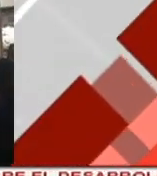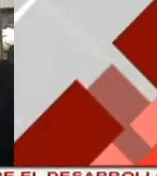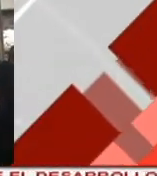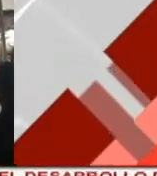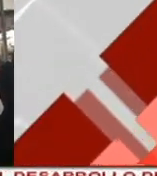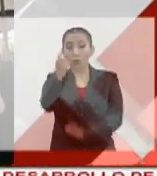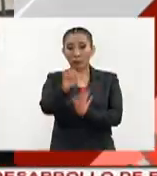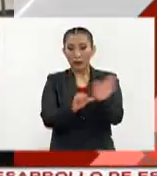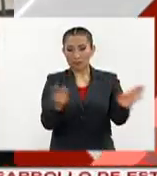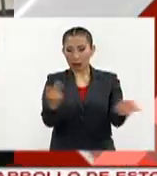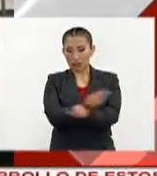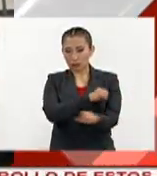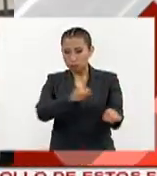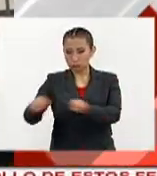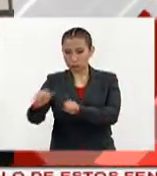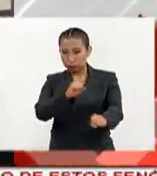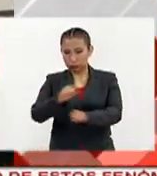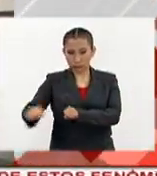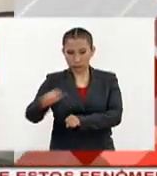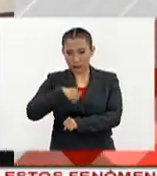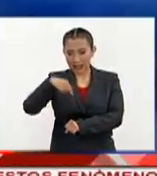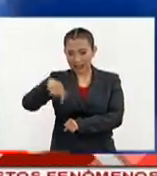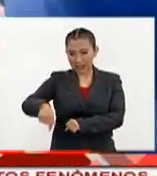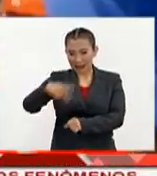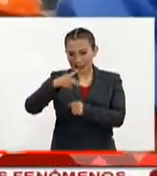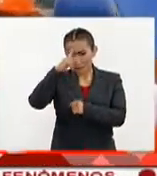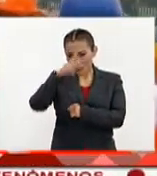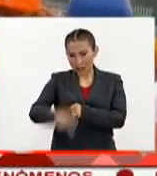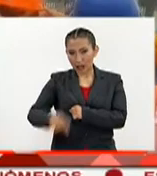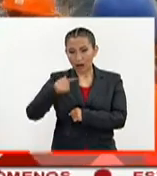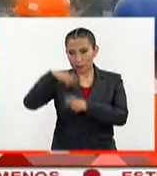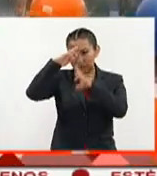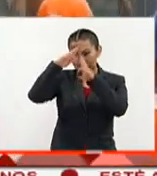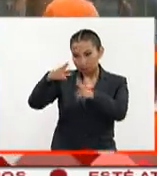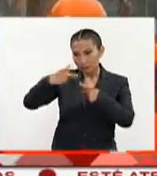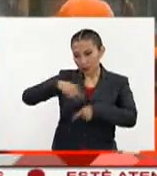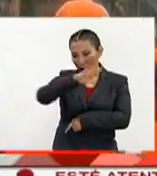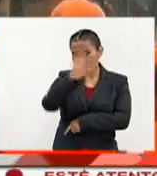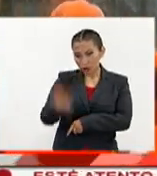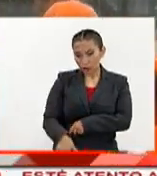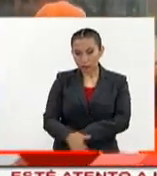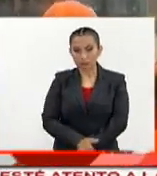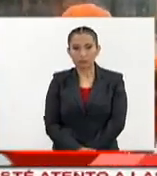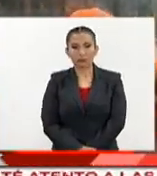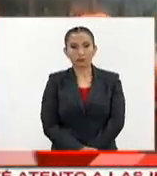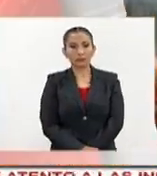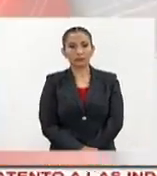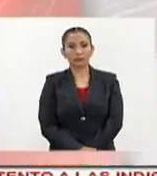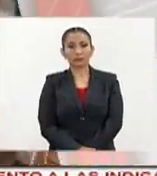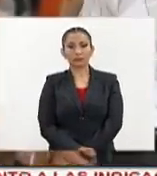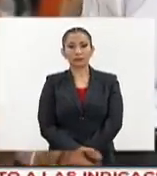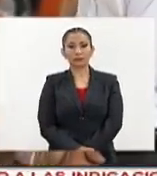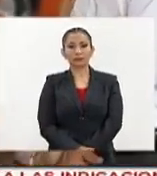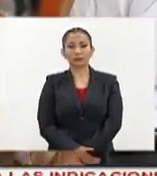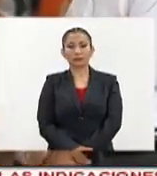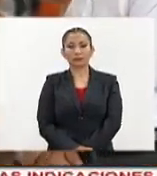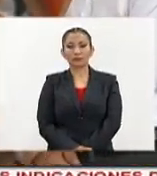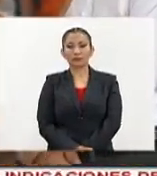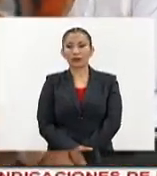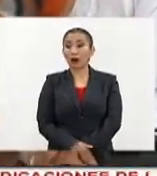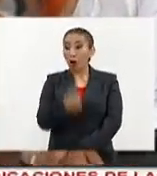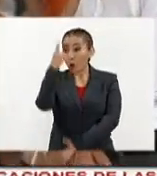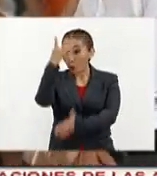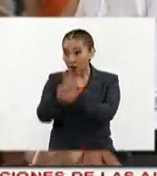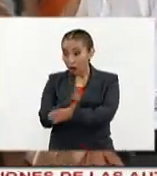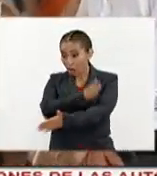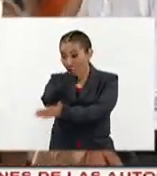A un mes del sismo que sacudió el centro de nuestro país, se rindió homenaje a las víctimas que dejó el terremoto. No bastará